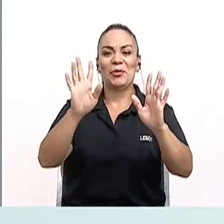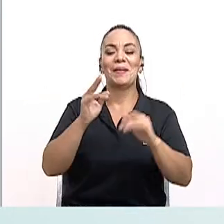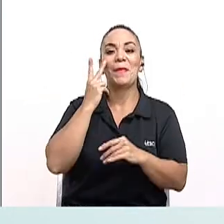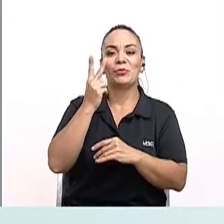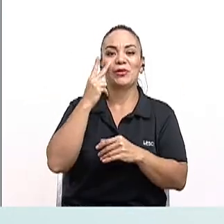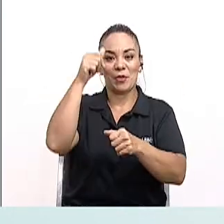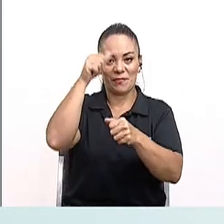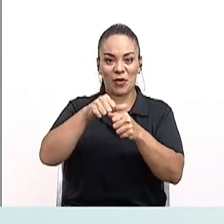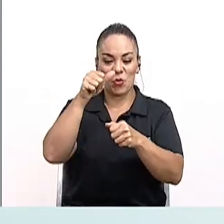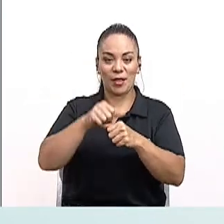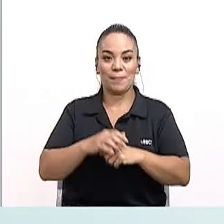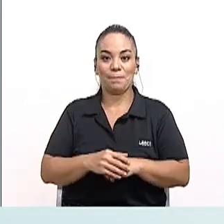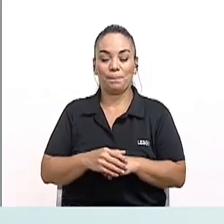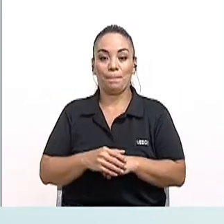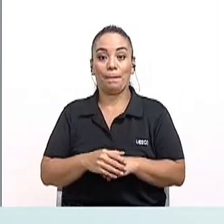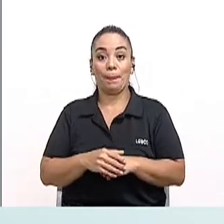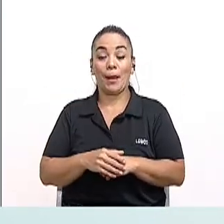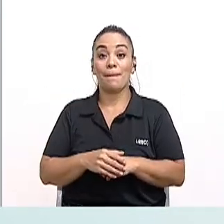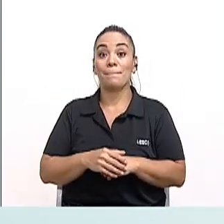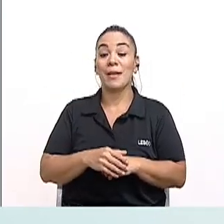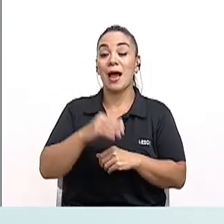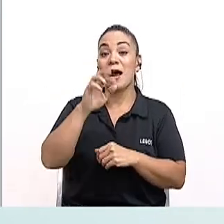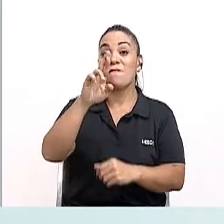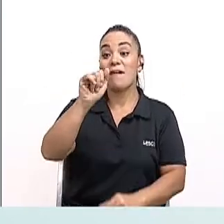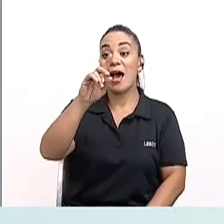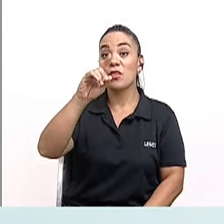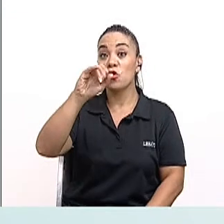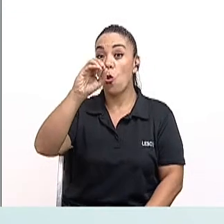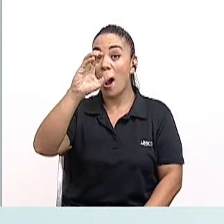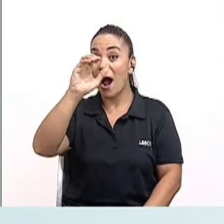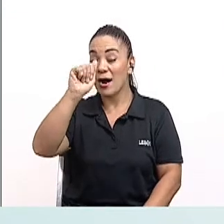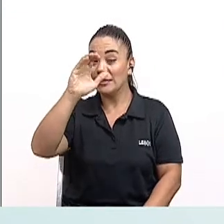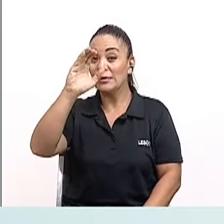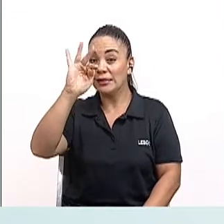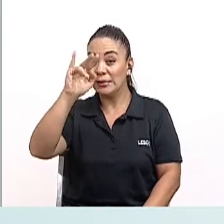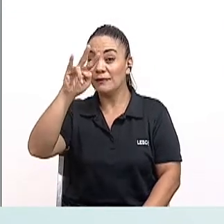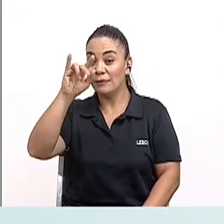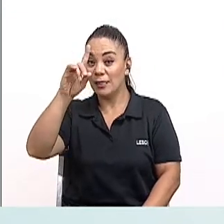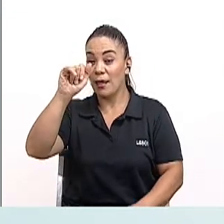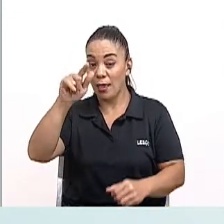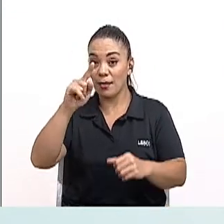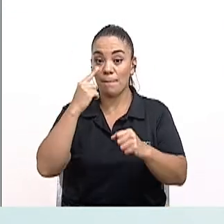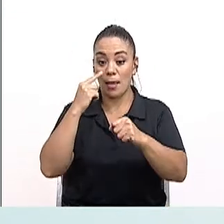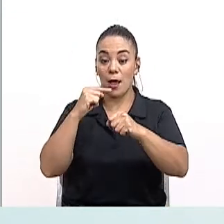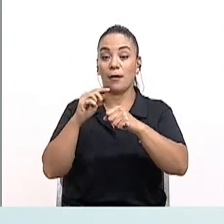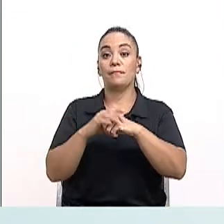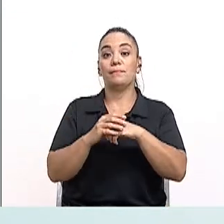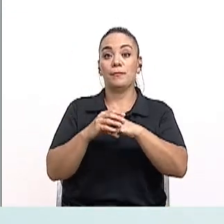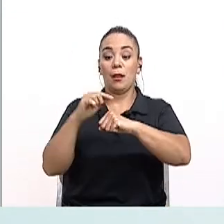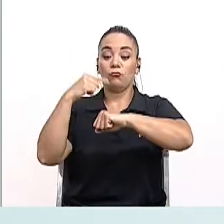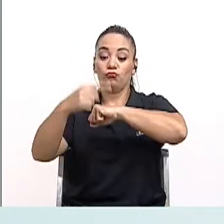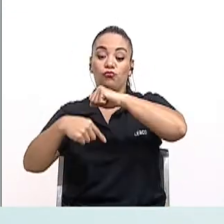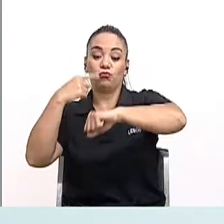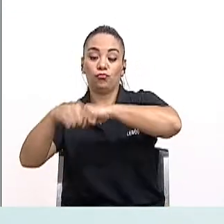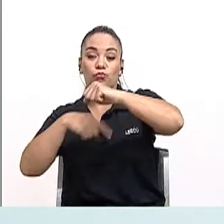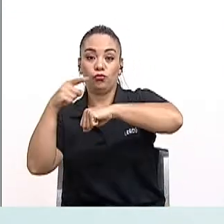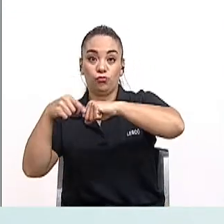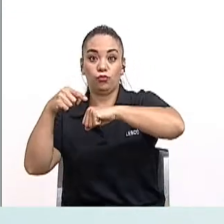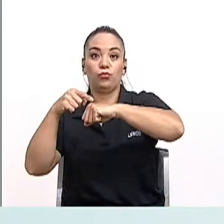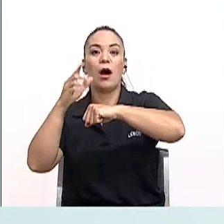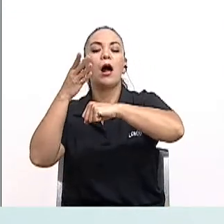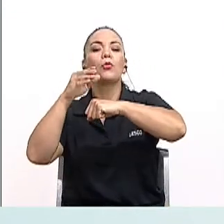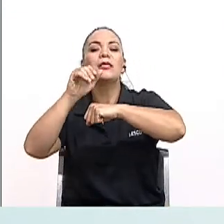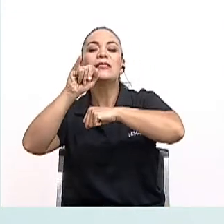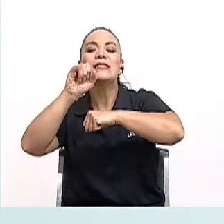a recordar que radiactividad es ese fenómeno físico en el cual algunos isótopos radiactivos emiten radiaciones. ¿Está